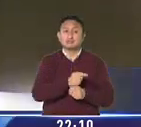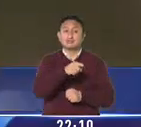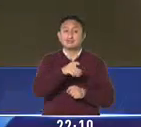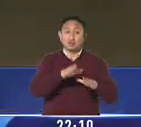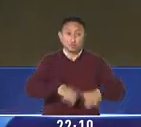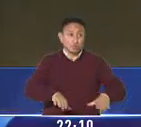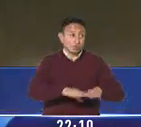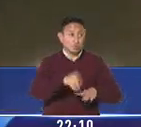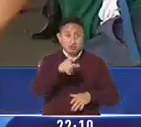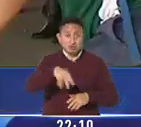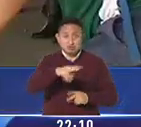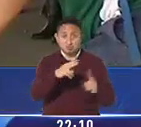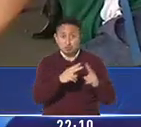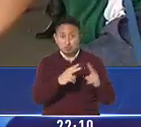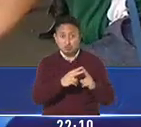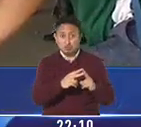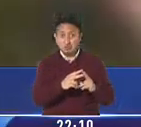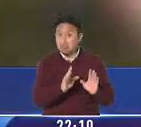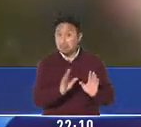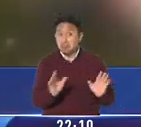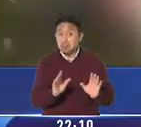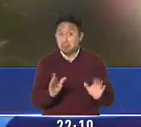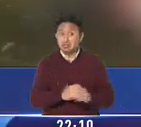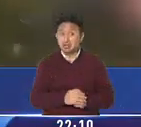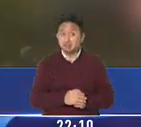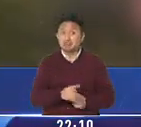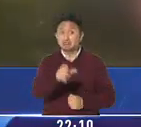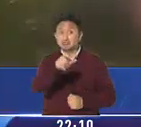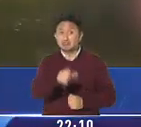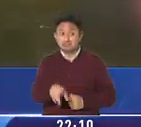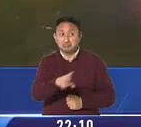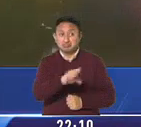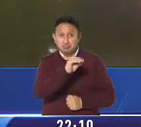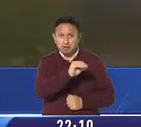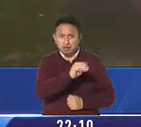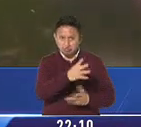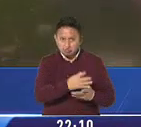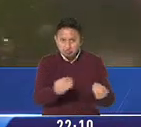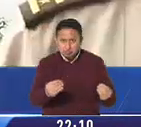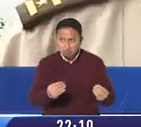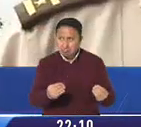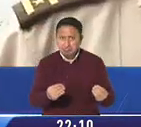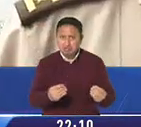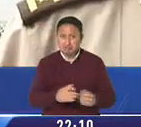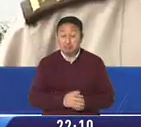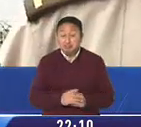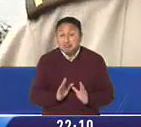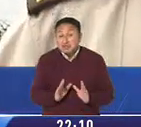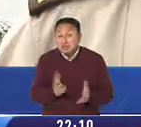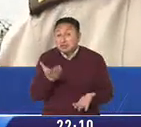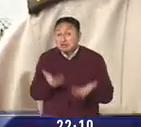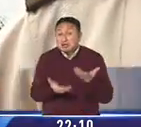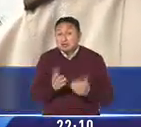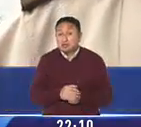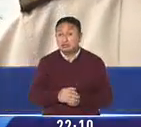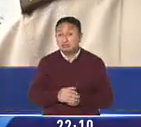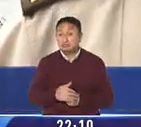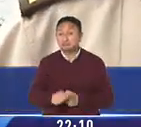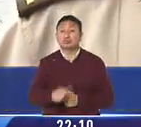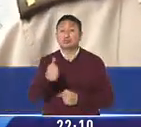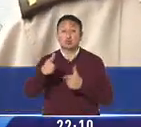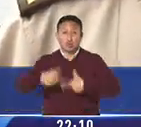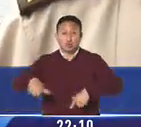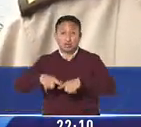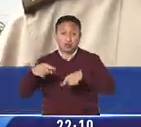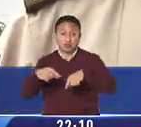los moradores desconocían su identidad, ya que nadie estaba reportado como desaparecido. A lo mejor fue arrojado a las